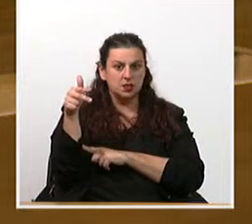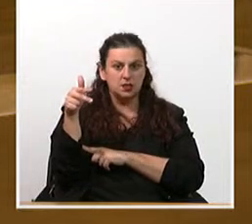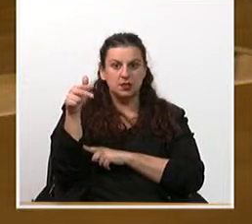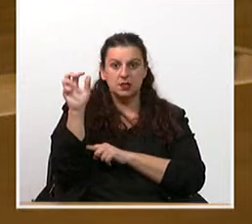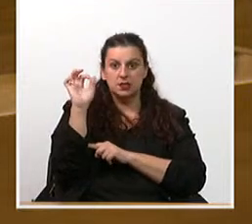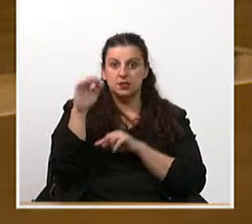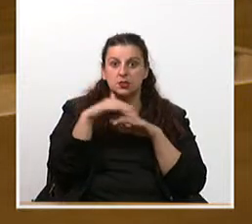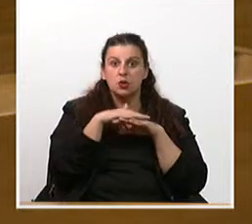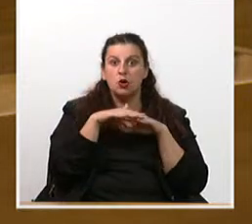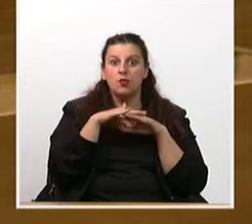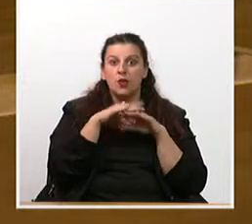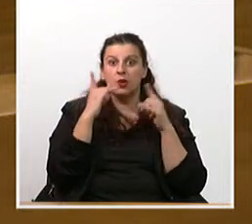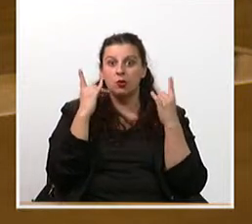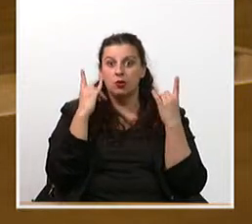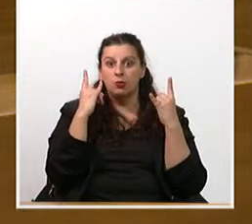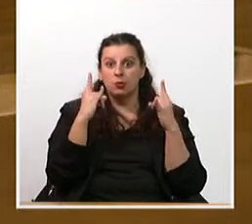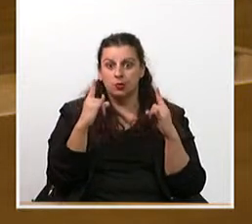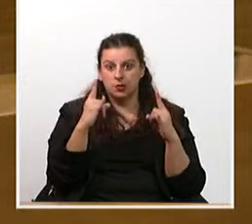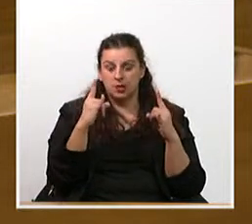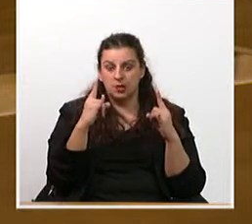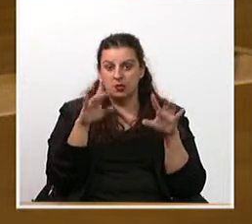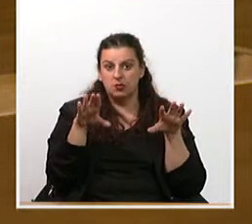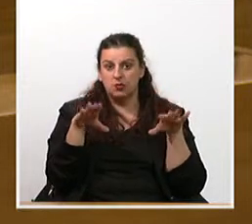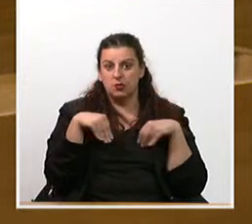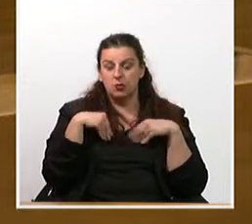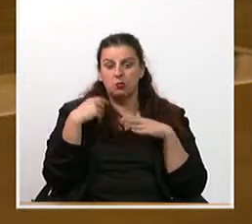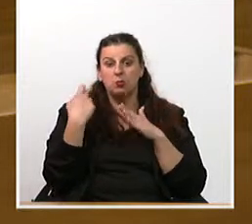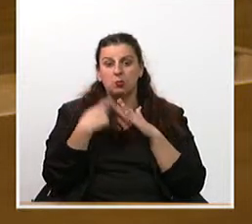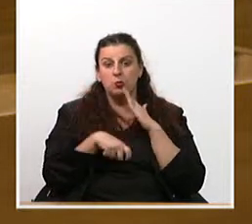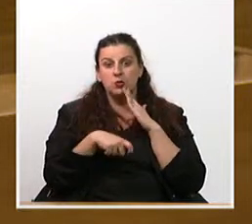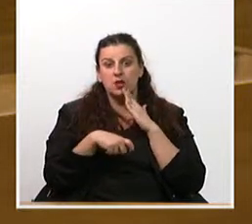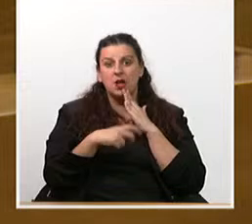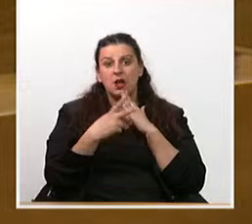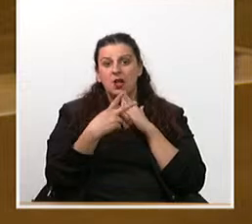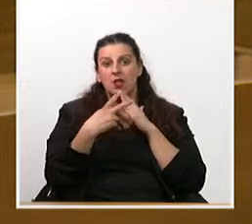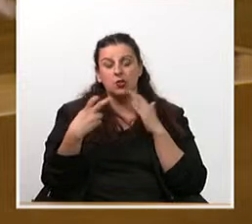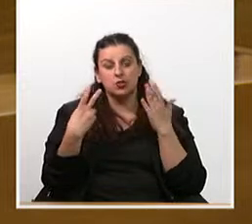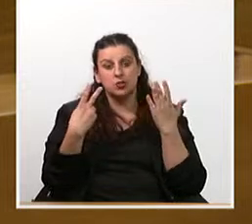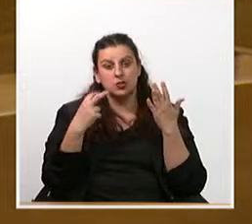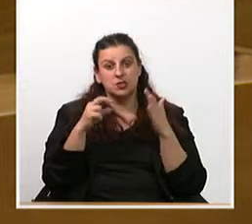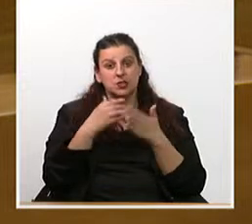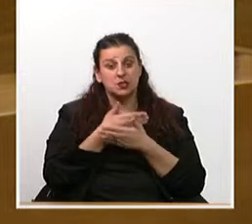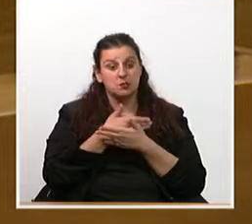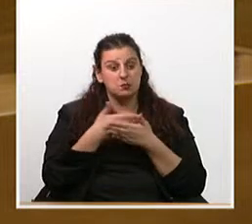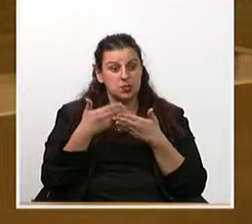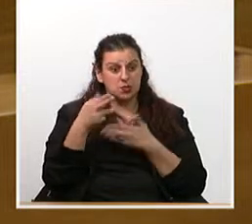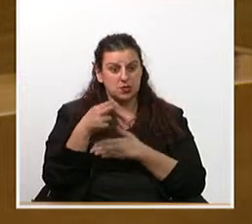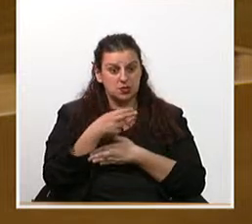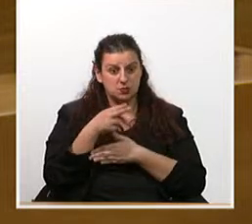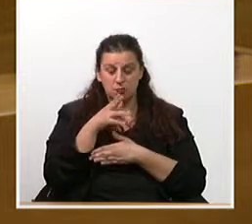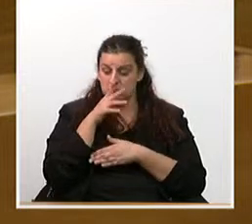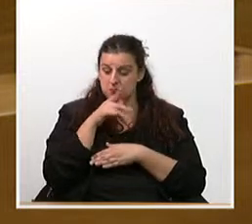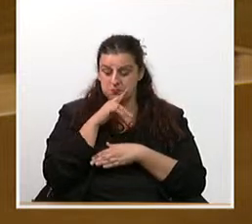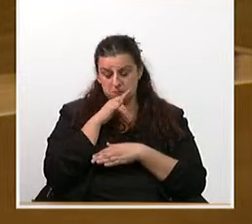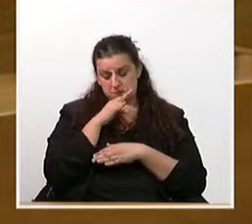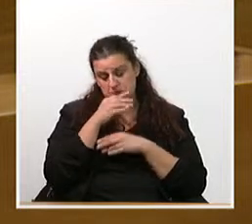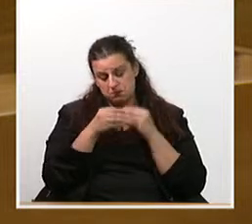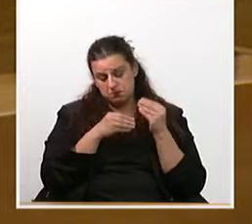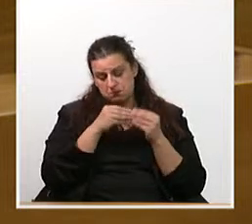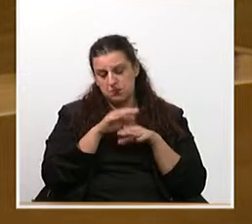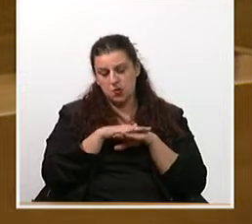gober del botánic que va que asumir una multa de7 mill deos la mala praxis